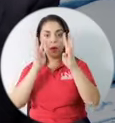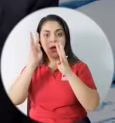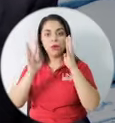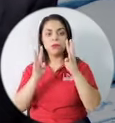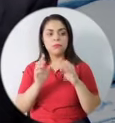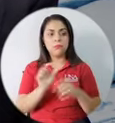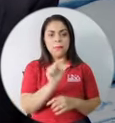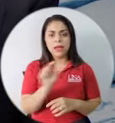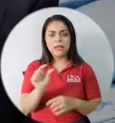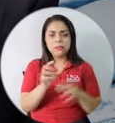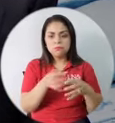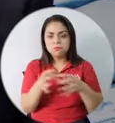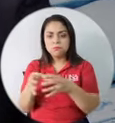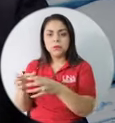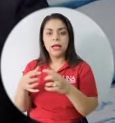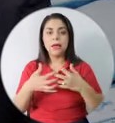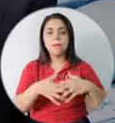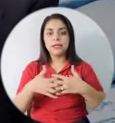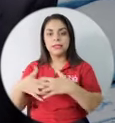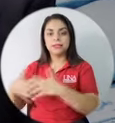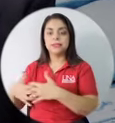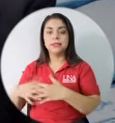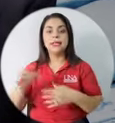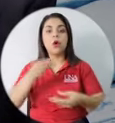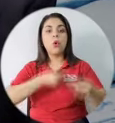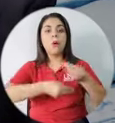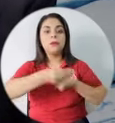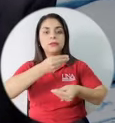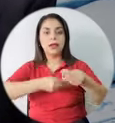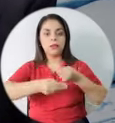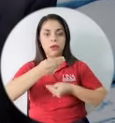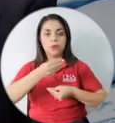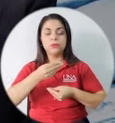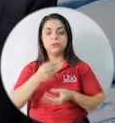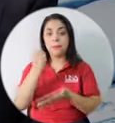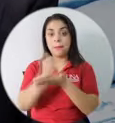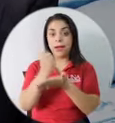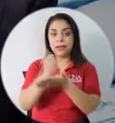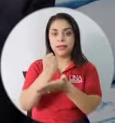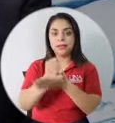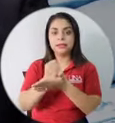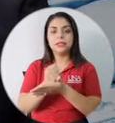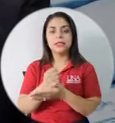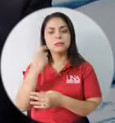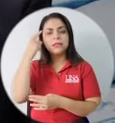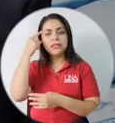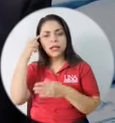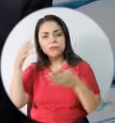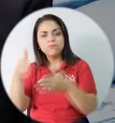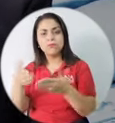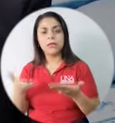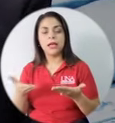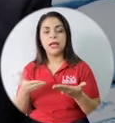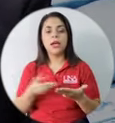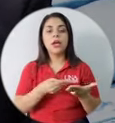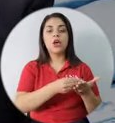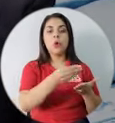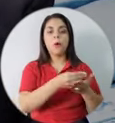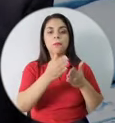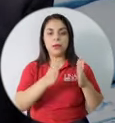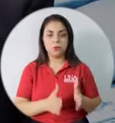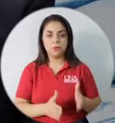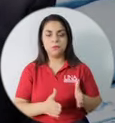de pequeñas empresas, incluso comercializadores desarrollando marcas, ¿verdad?, más orientadas pensando en el consumidor